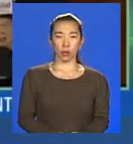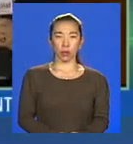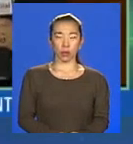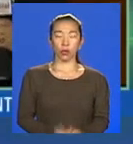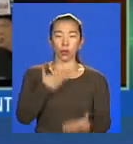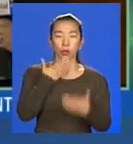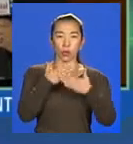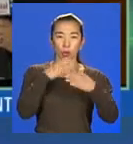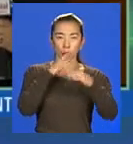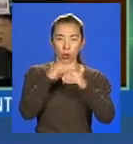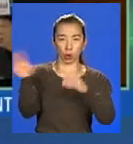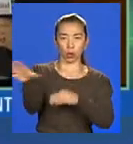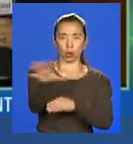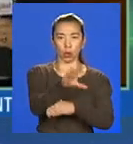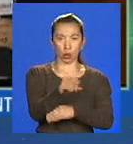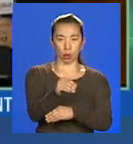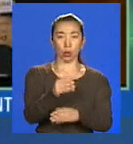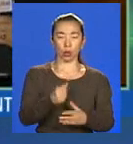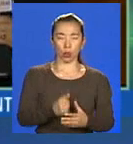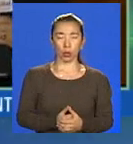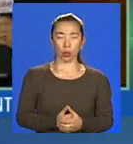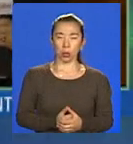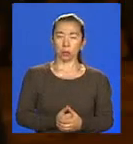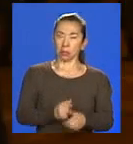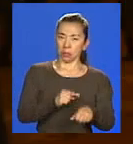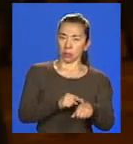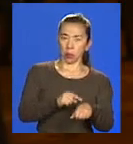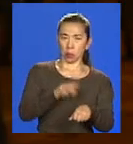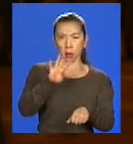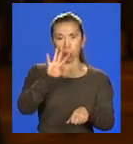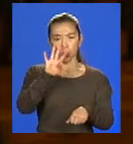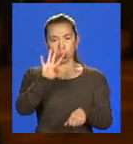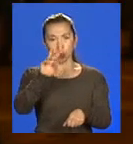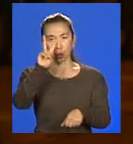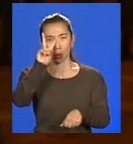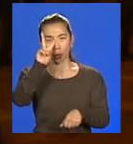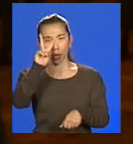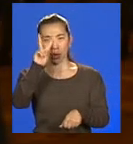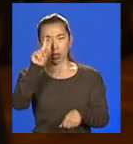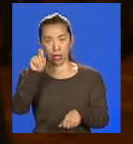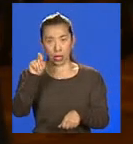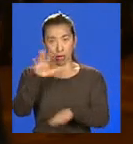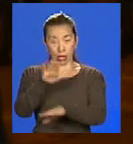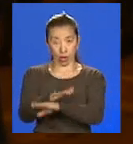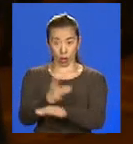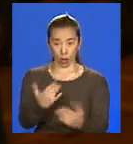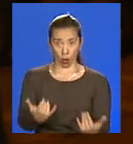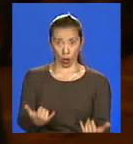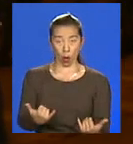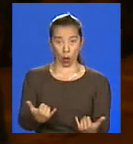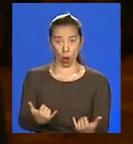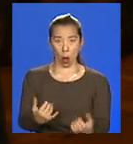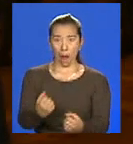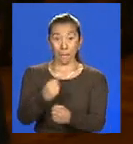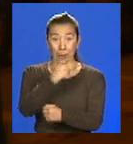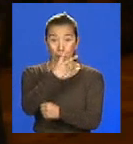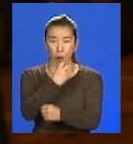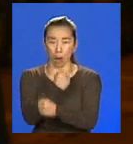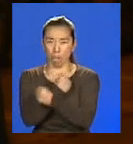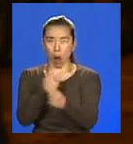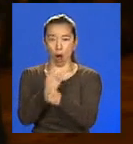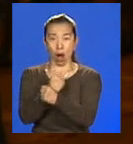Buenas noches para todos. Pues hacia las 4 y 26 de la tarde ocurrió la segunda detonación, que fue